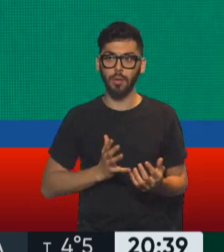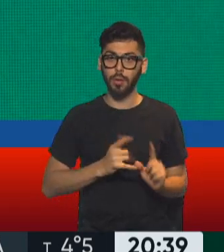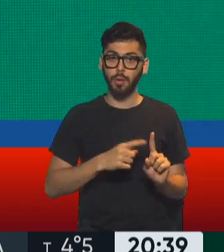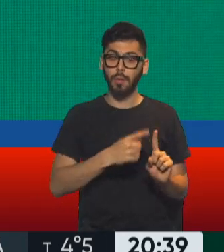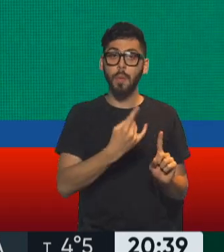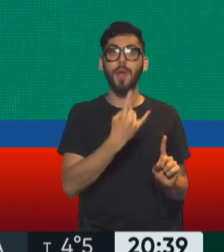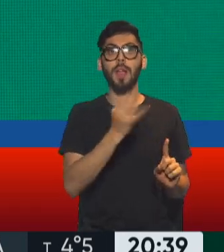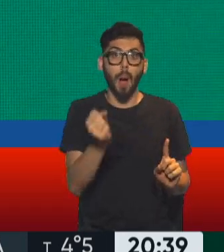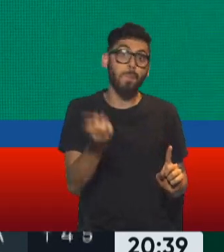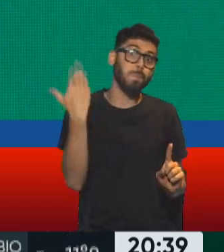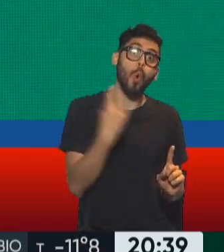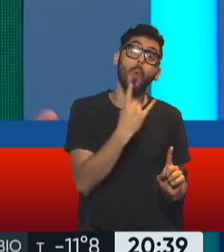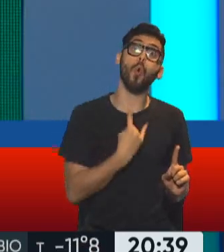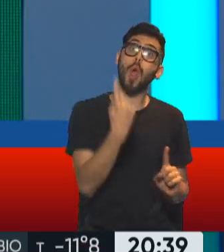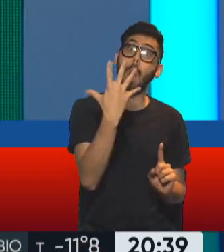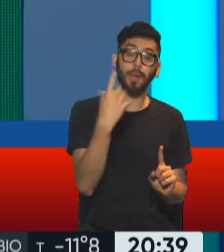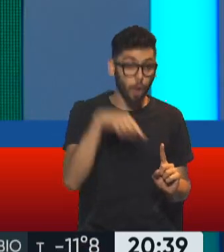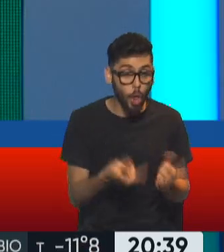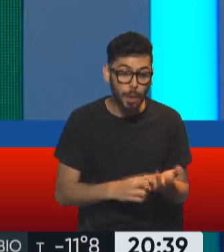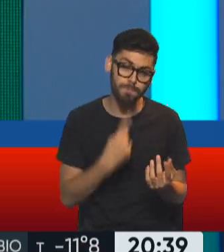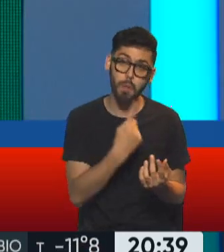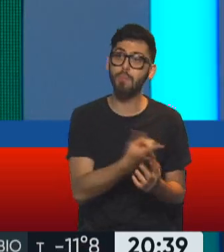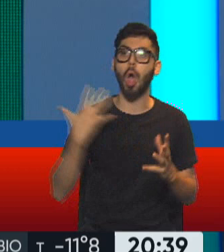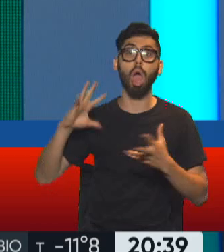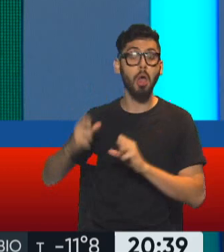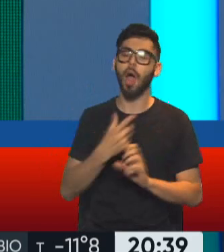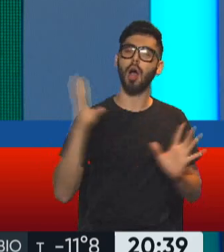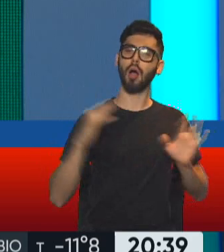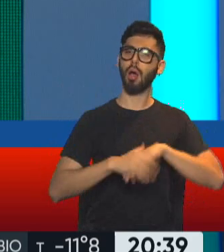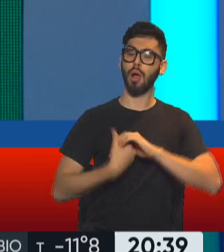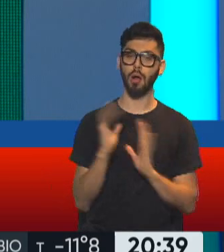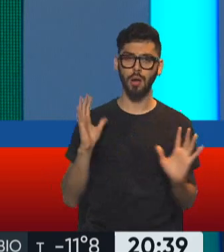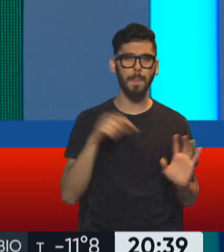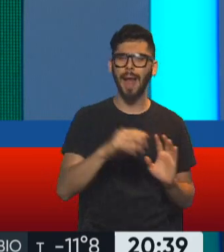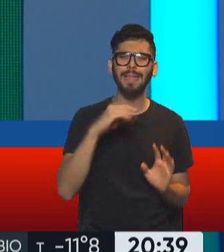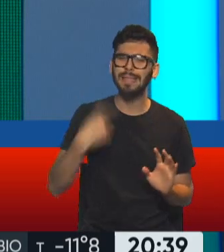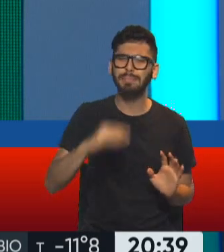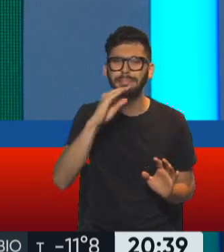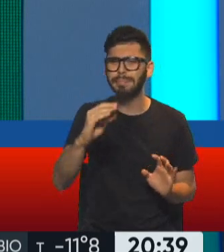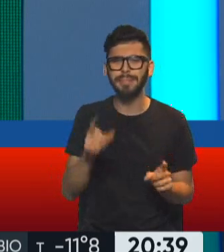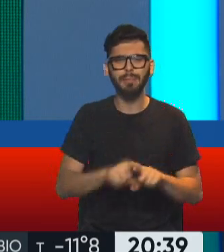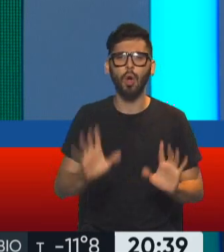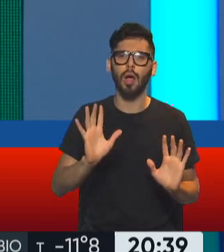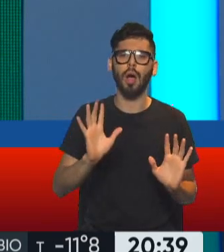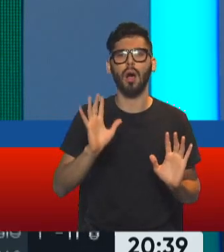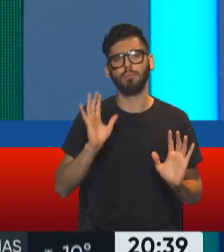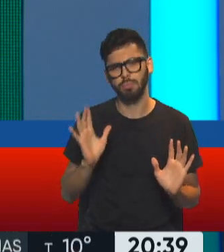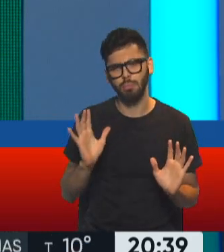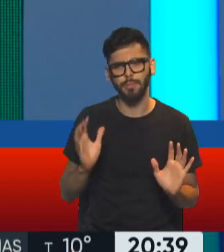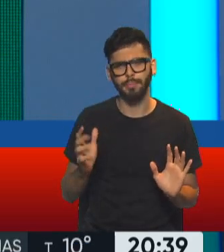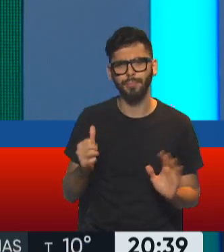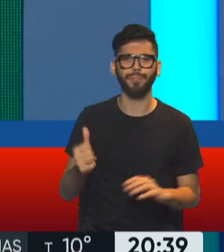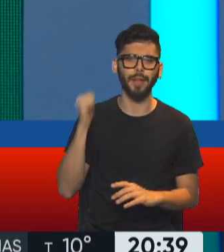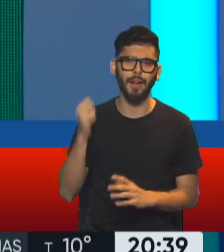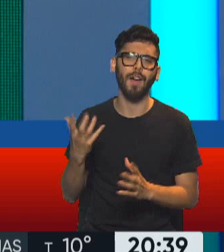todos nosotros. No se hacen cargo de la destrucción y no te dicen... Santilli dice, siempre el remate es, no cometamos los errores del pasado.